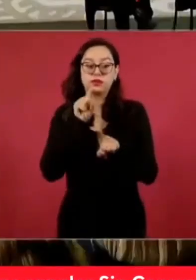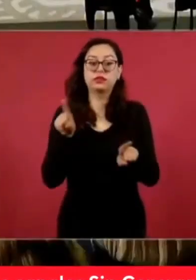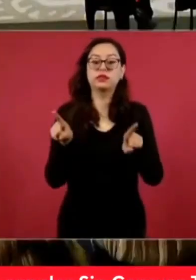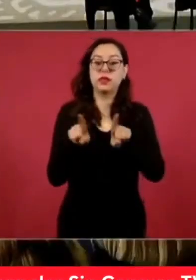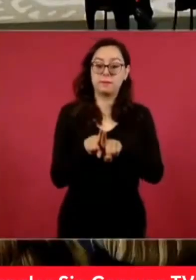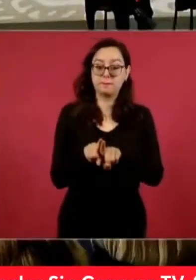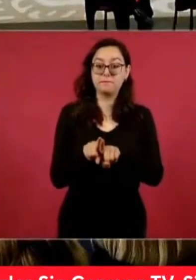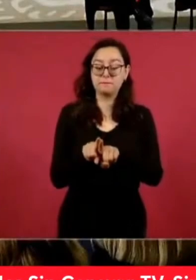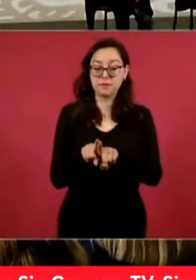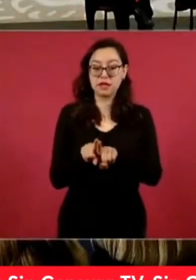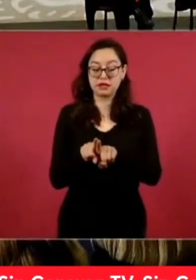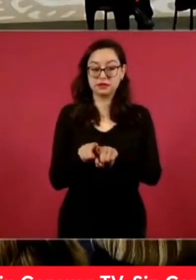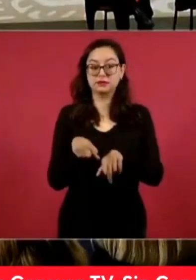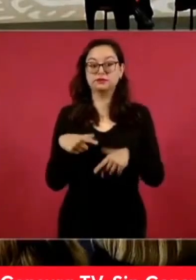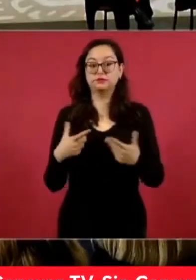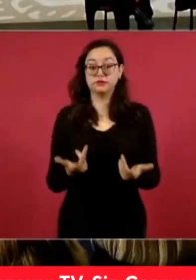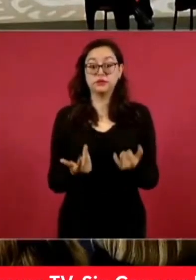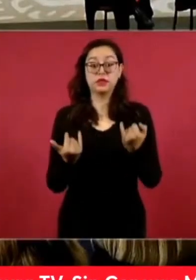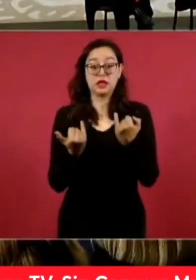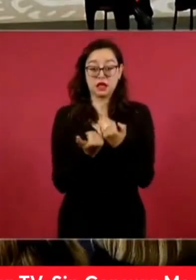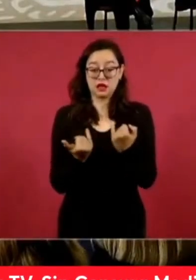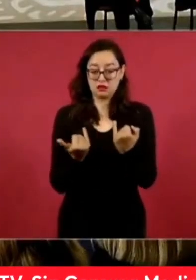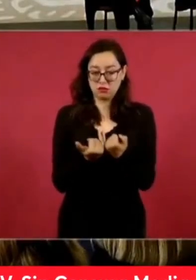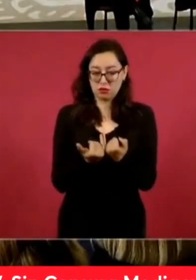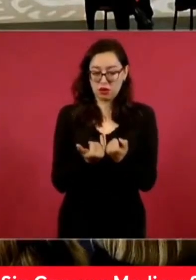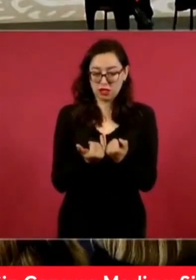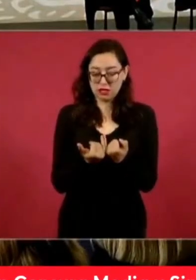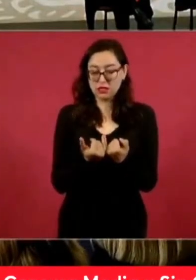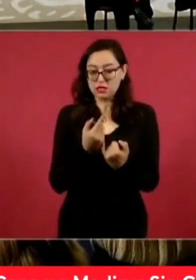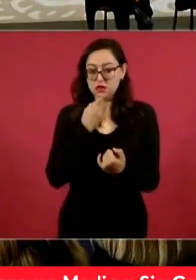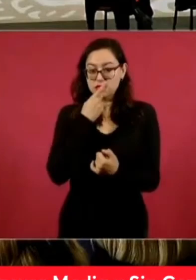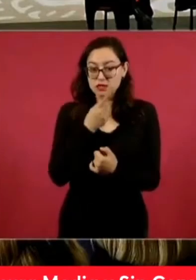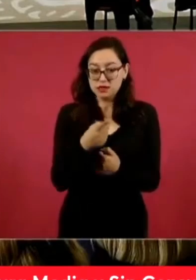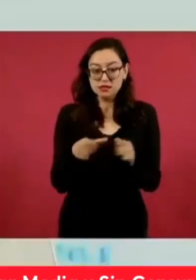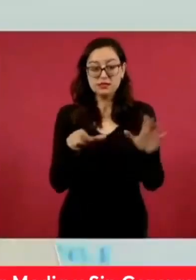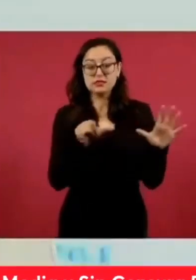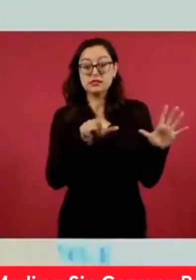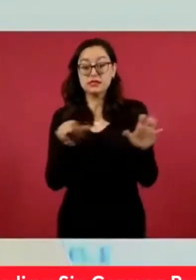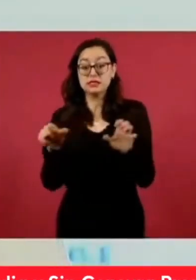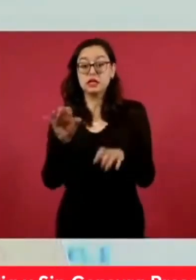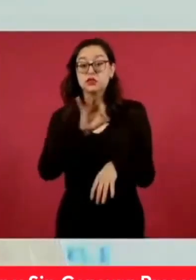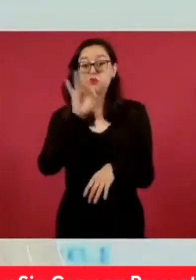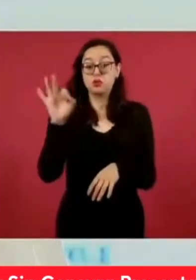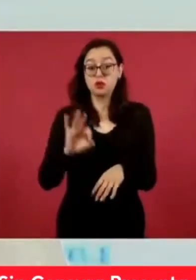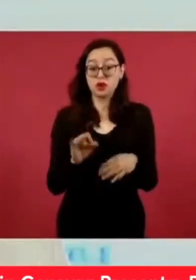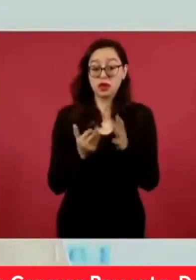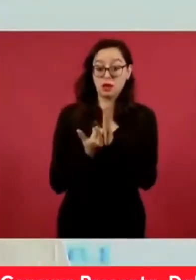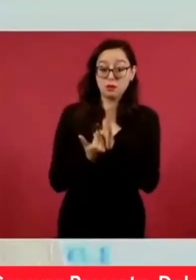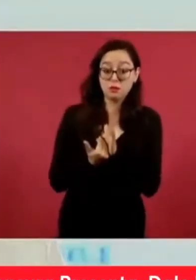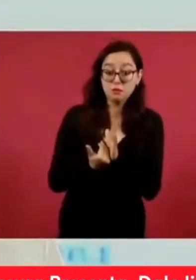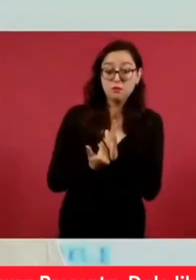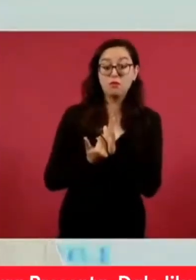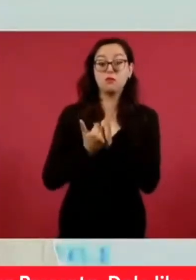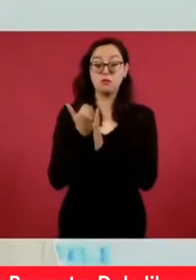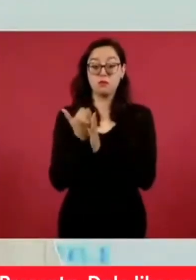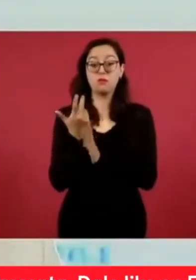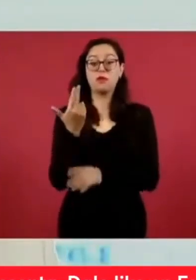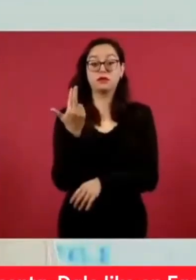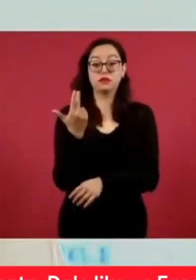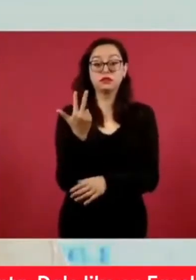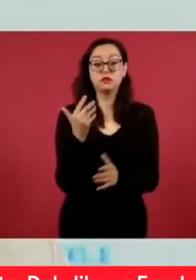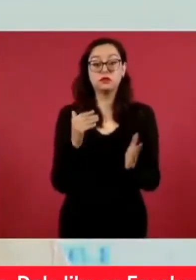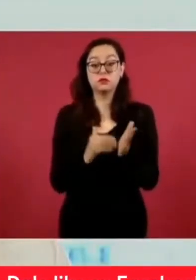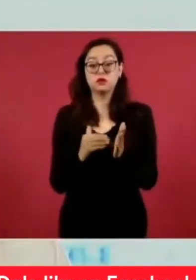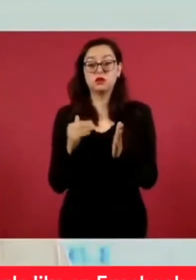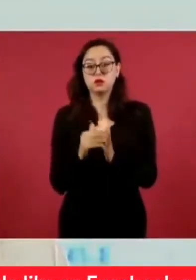Tampoco mencionaron que el gasto social ha crecido casi 600% en este gobierno y que hoy beneficia a 25 millones